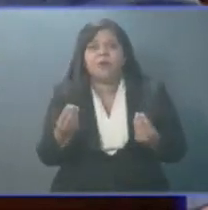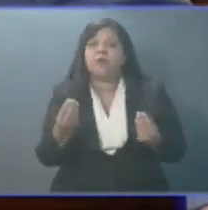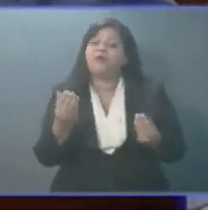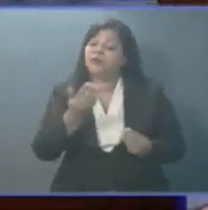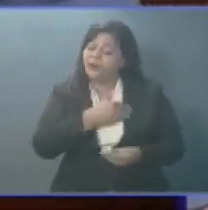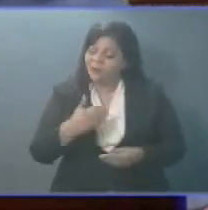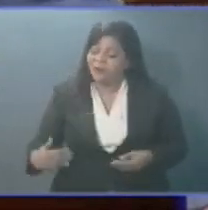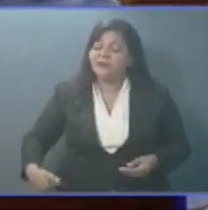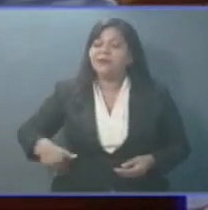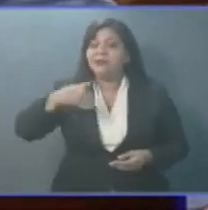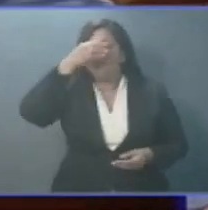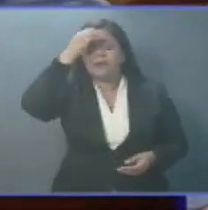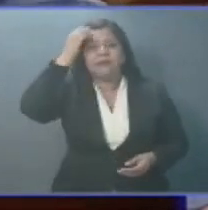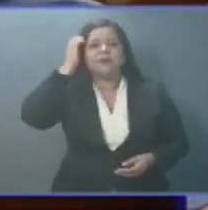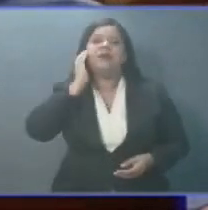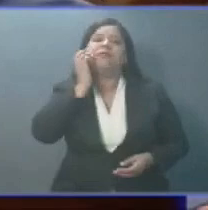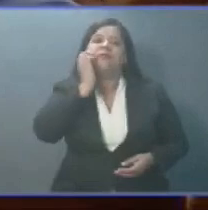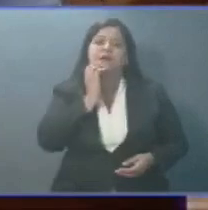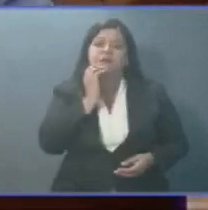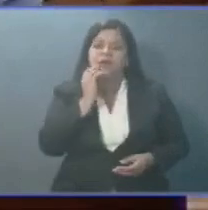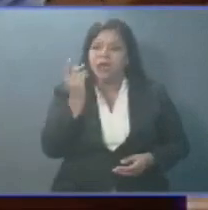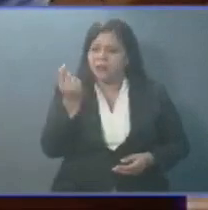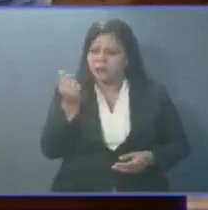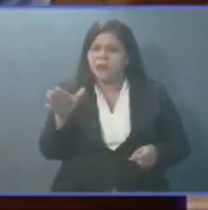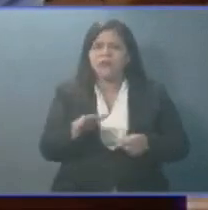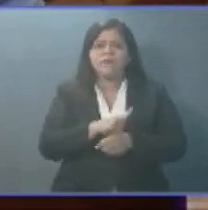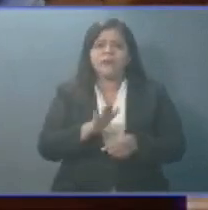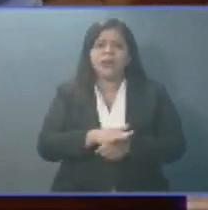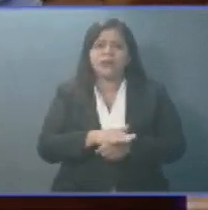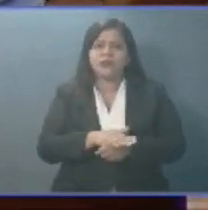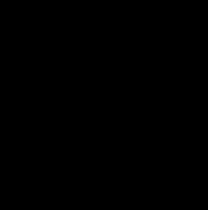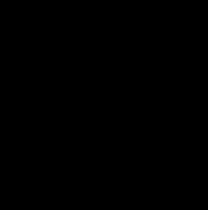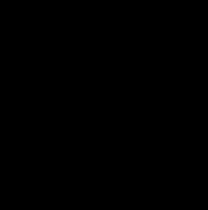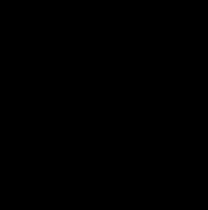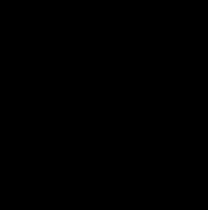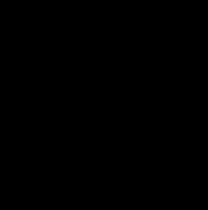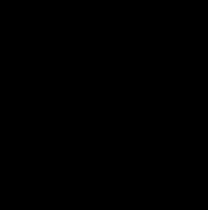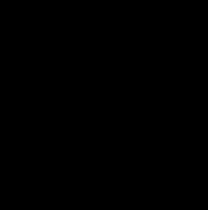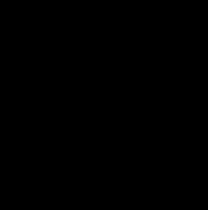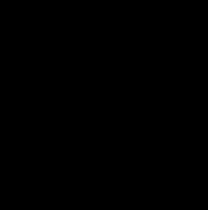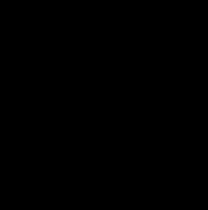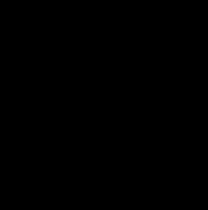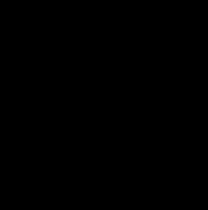nuestro presidente el dinero alcanza cuando nadie error